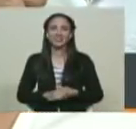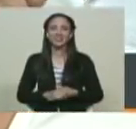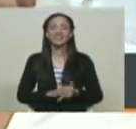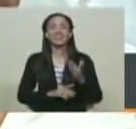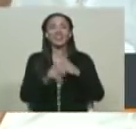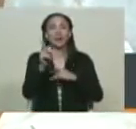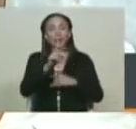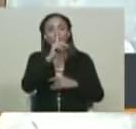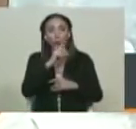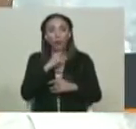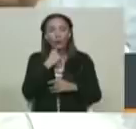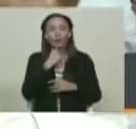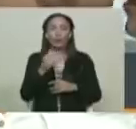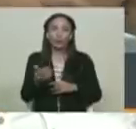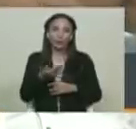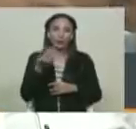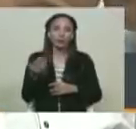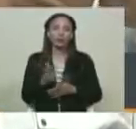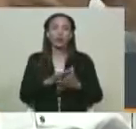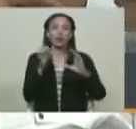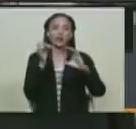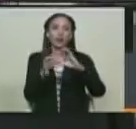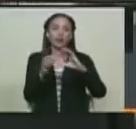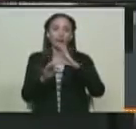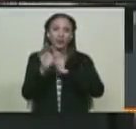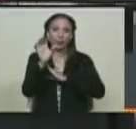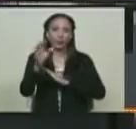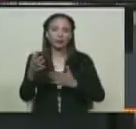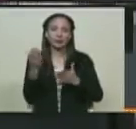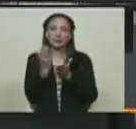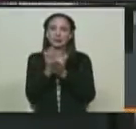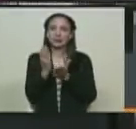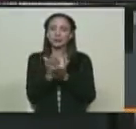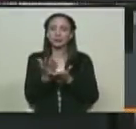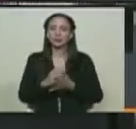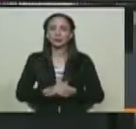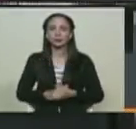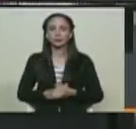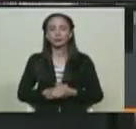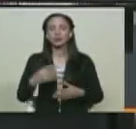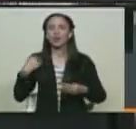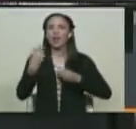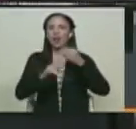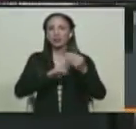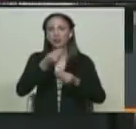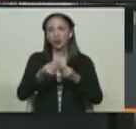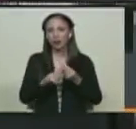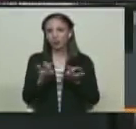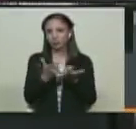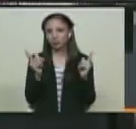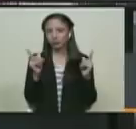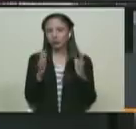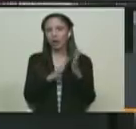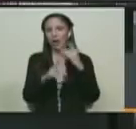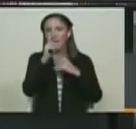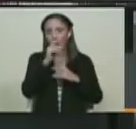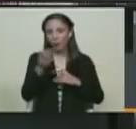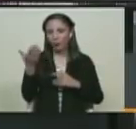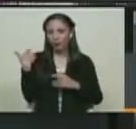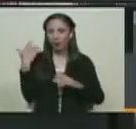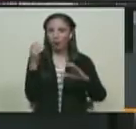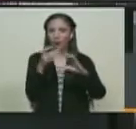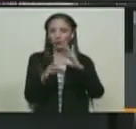Además, el carnet de la patria nos permitió realizar en el año 2017, atención,